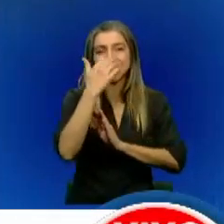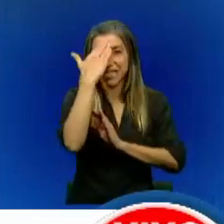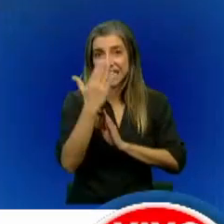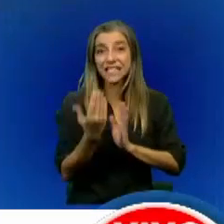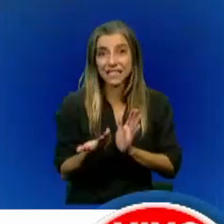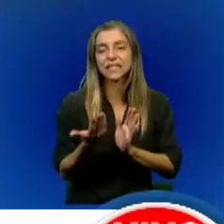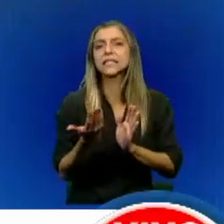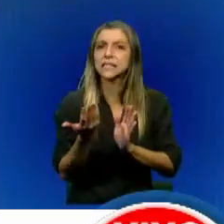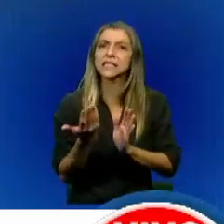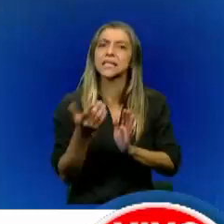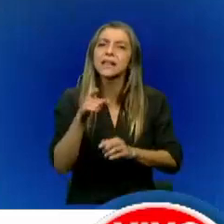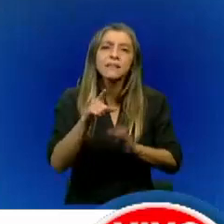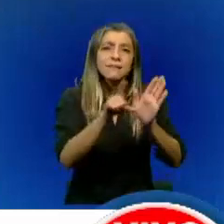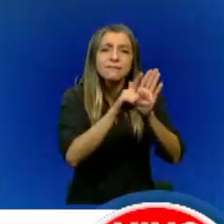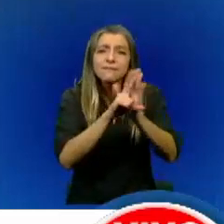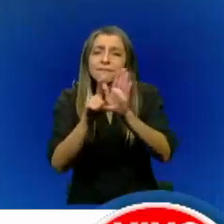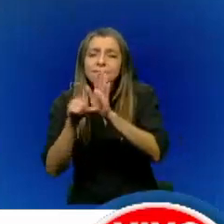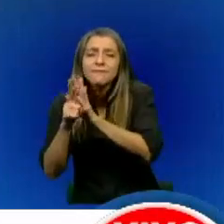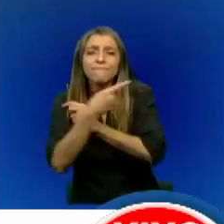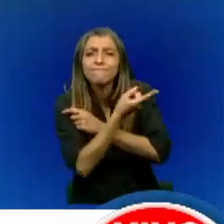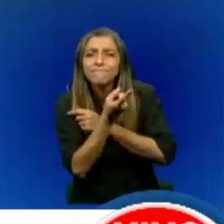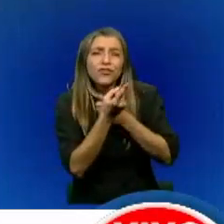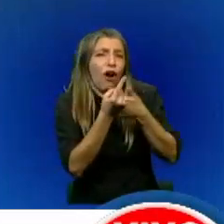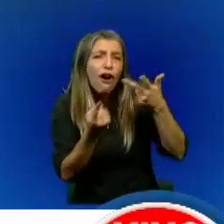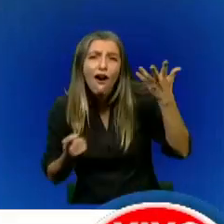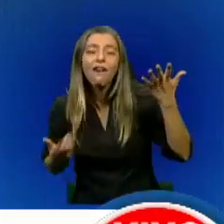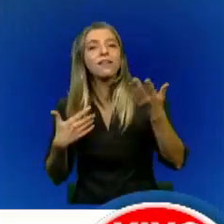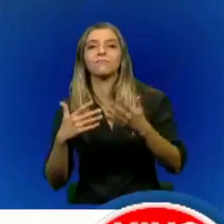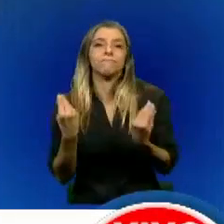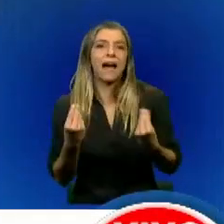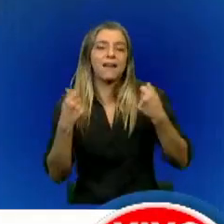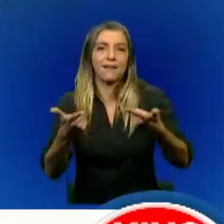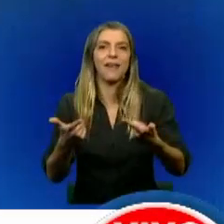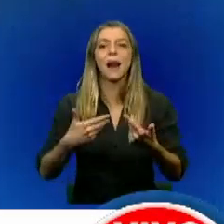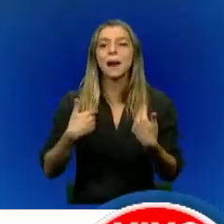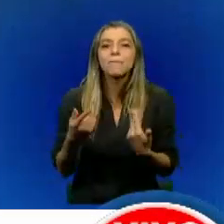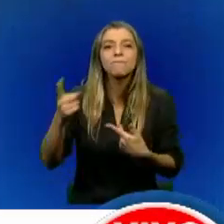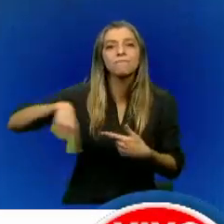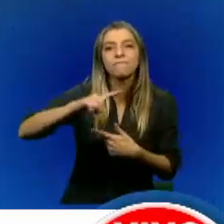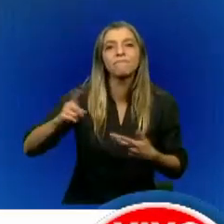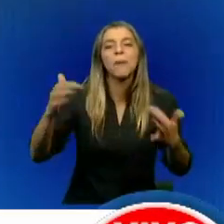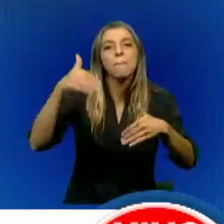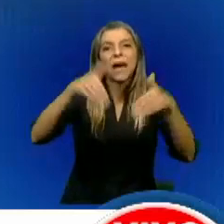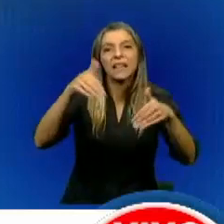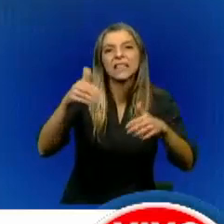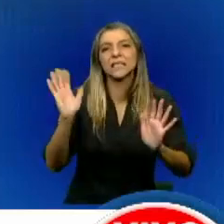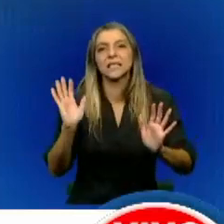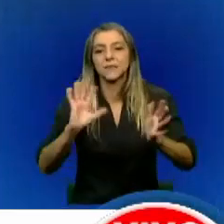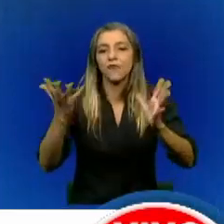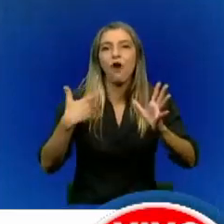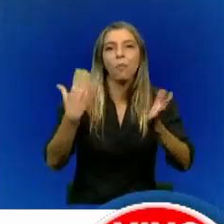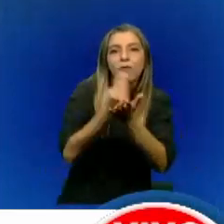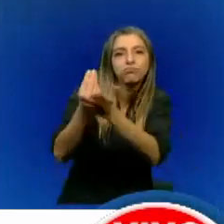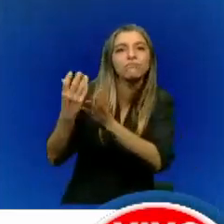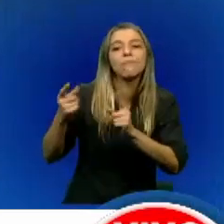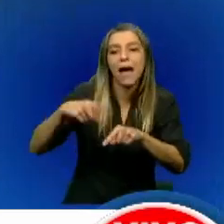de aumentar la transparencia, de mejorar la participación y de mejorar la posibilidad de los ciudadanos de elegir y